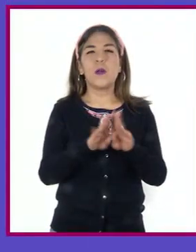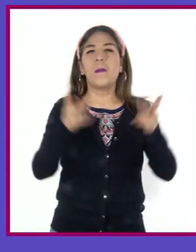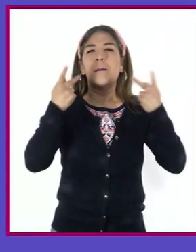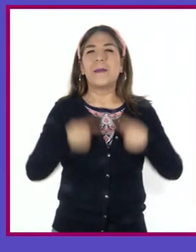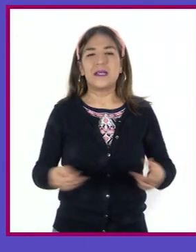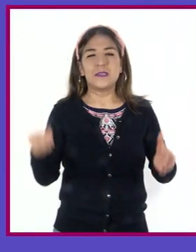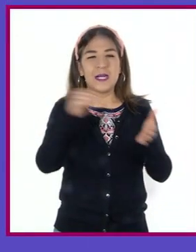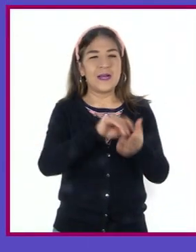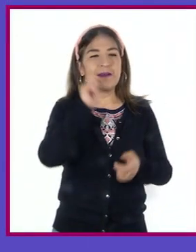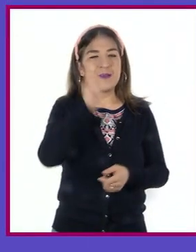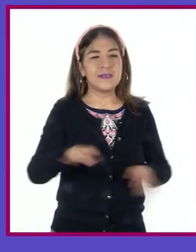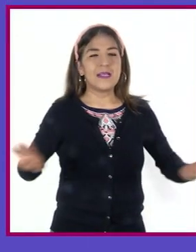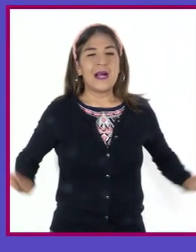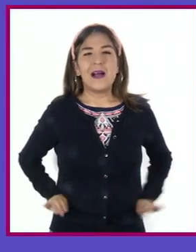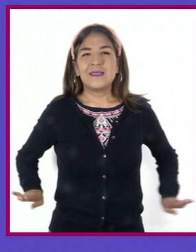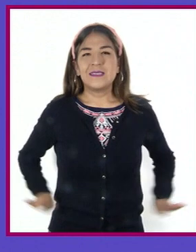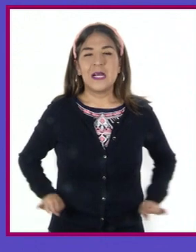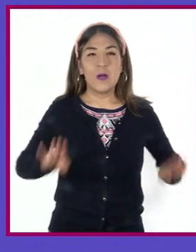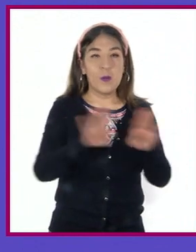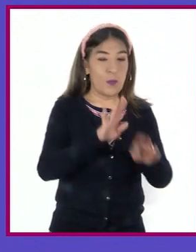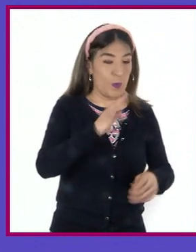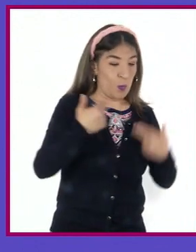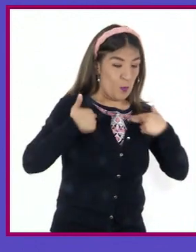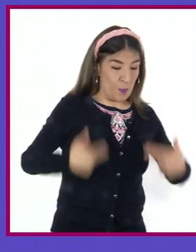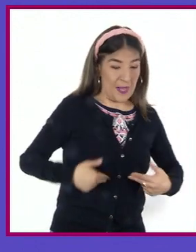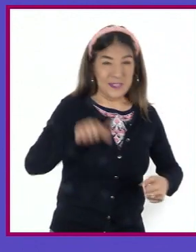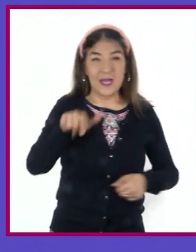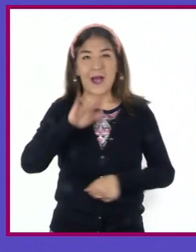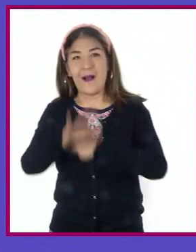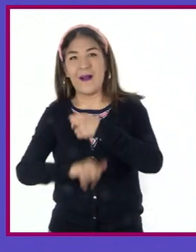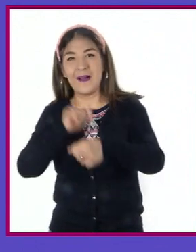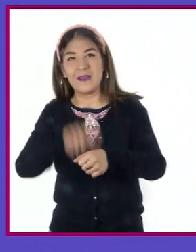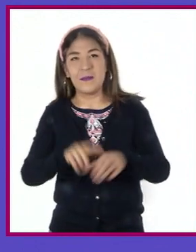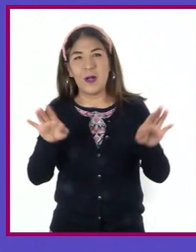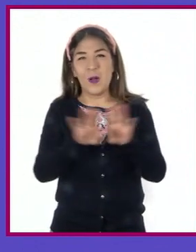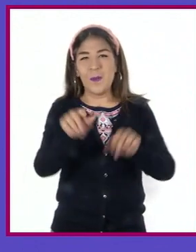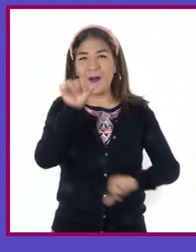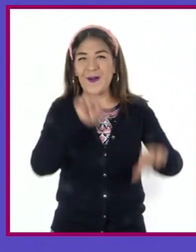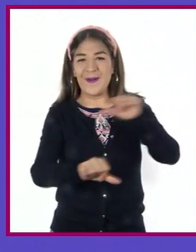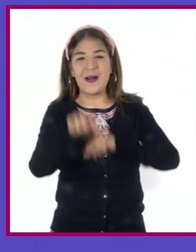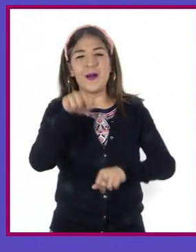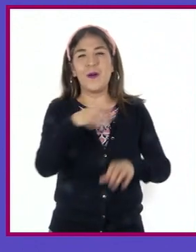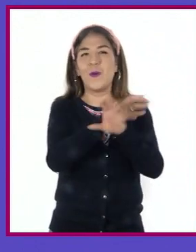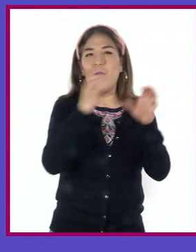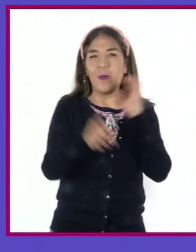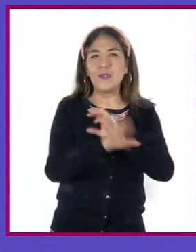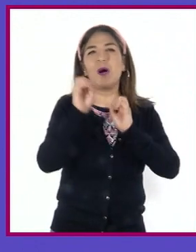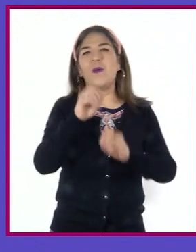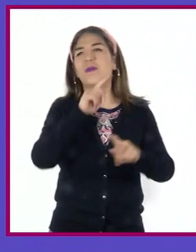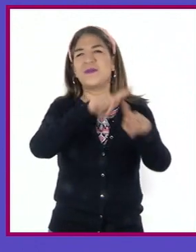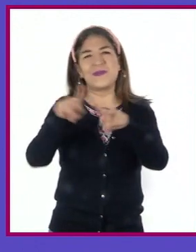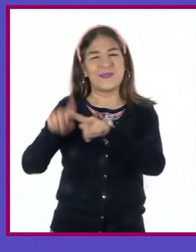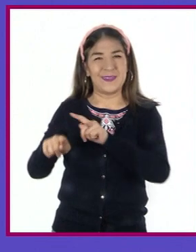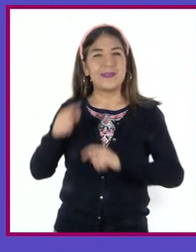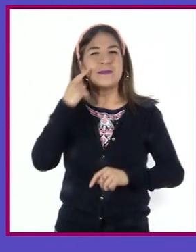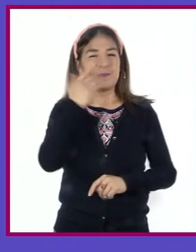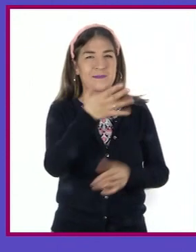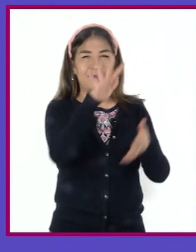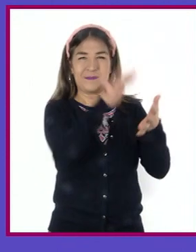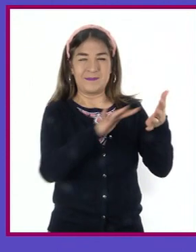tlen ika castitlan tlactoli. Tikiswia anáfora, prosopopeya o